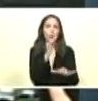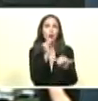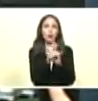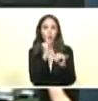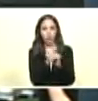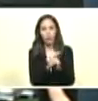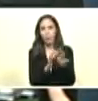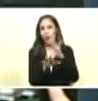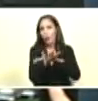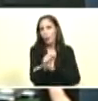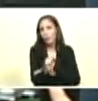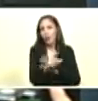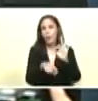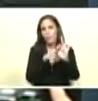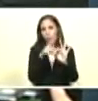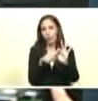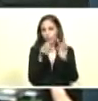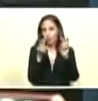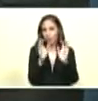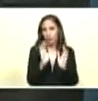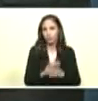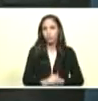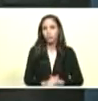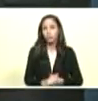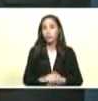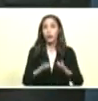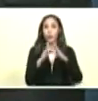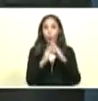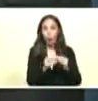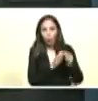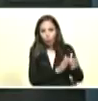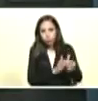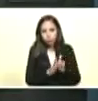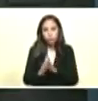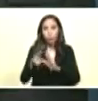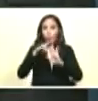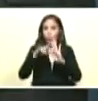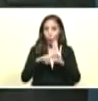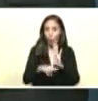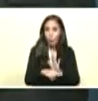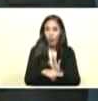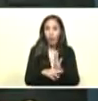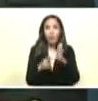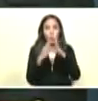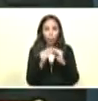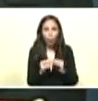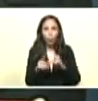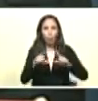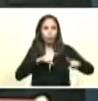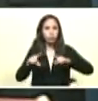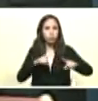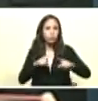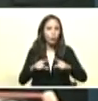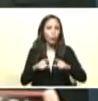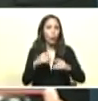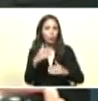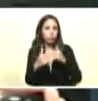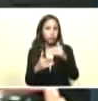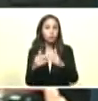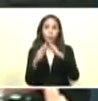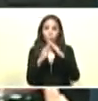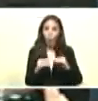nacional, cumpliendo todas las normas de seguridad, y